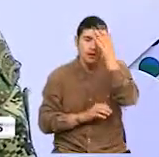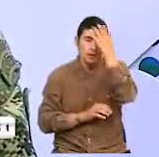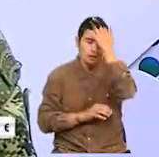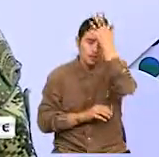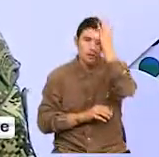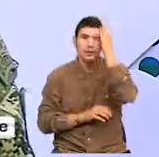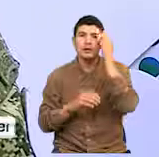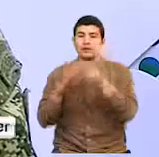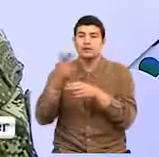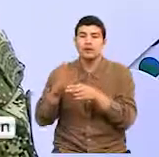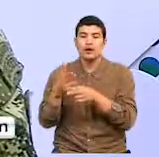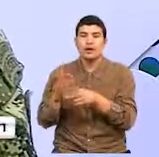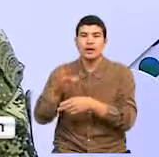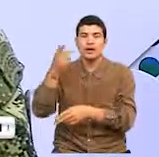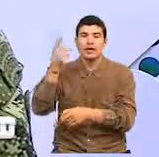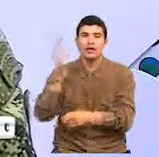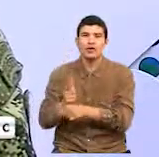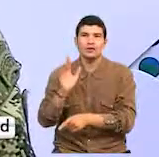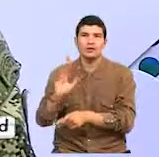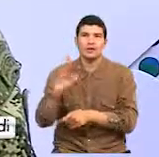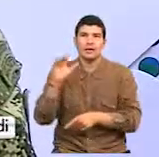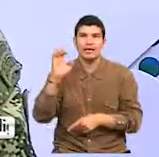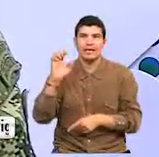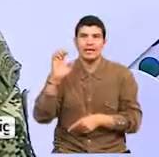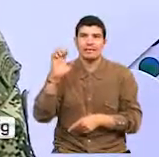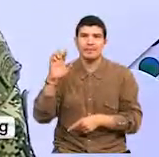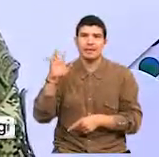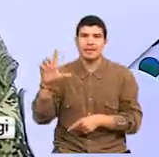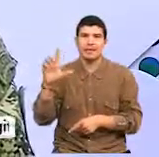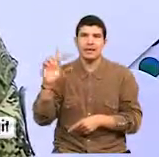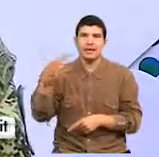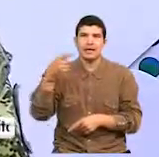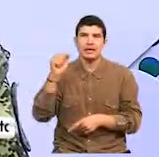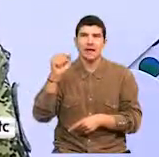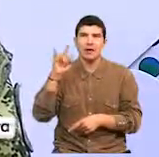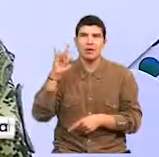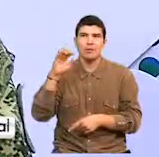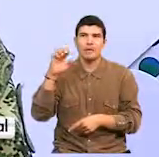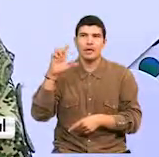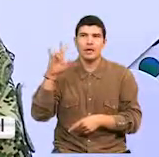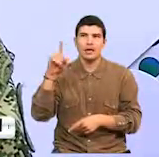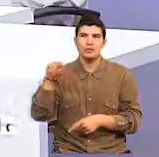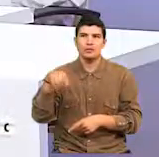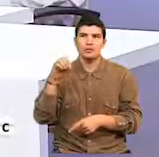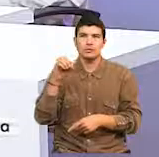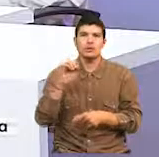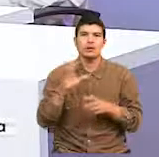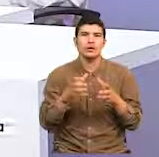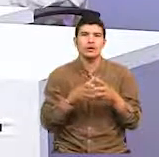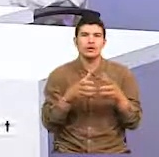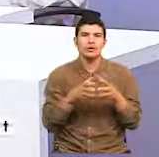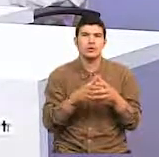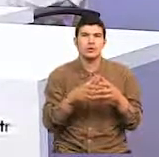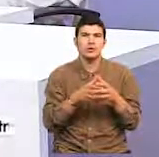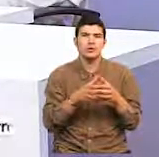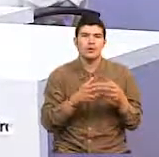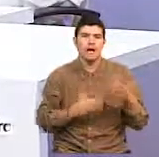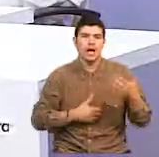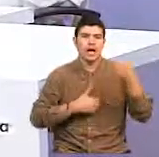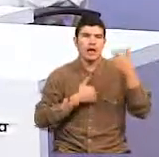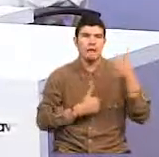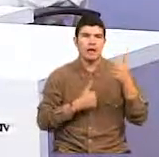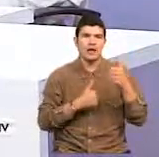que yo pediría sería EPL GAO Pelusos. GAO es Grupo